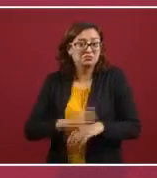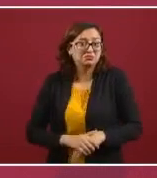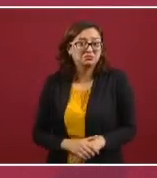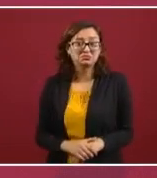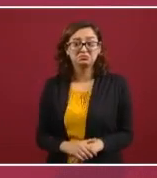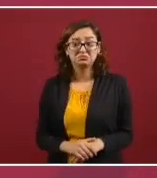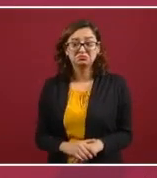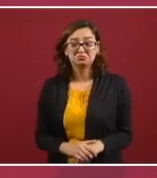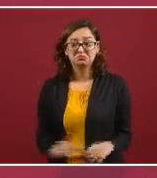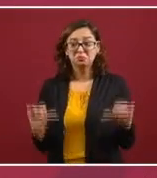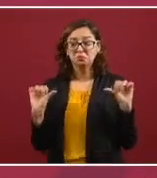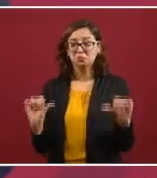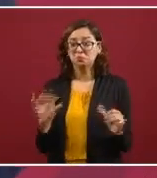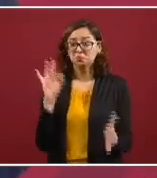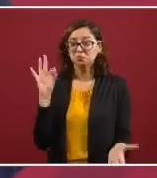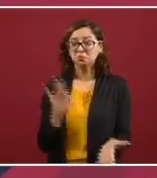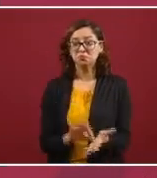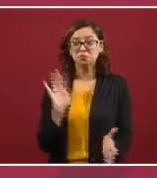Punto.